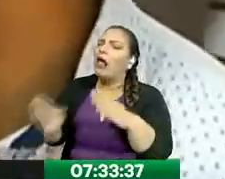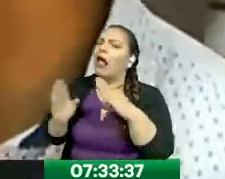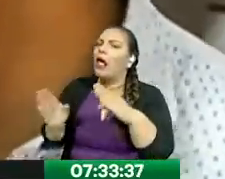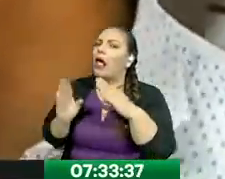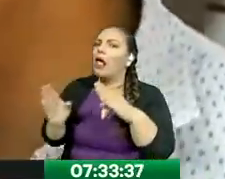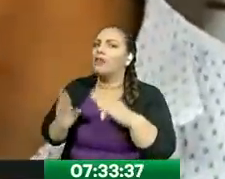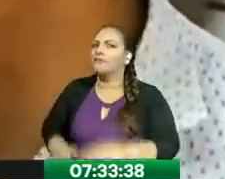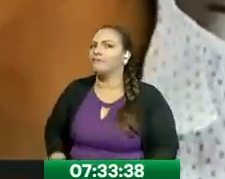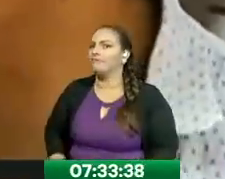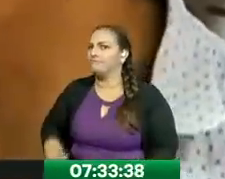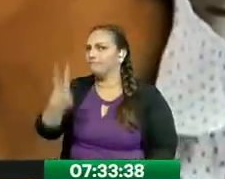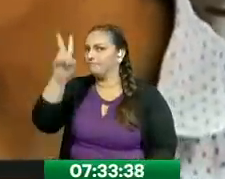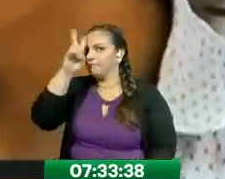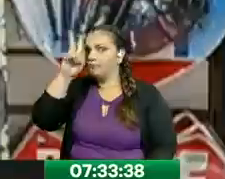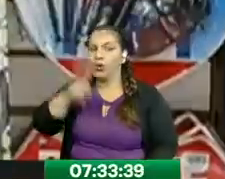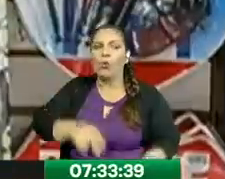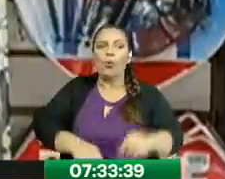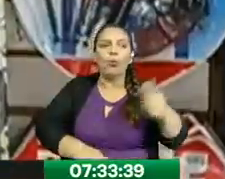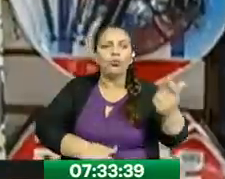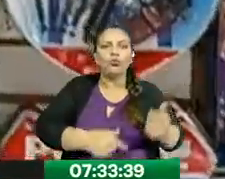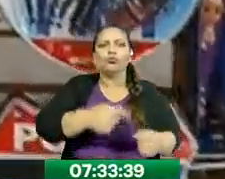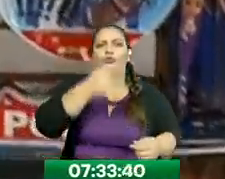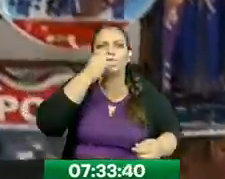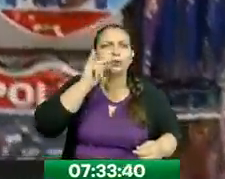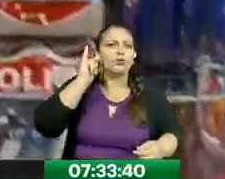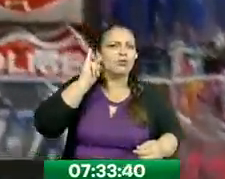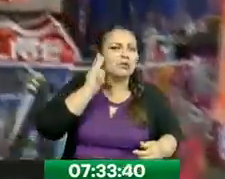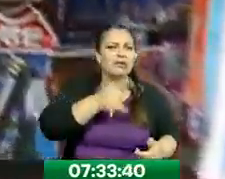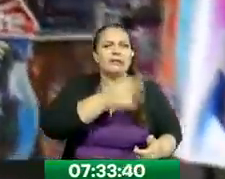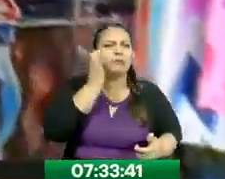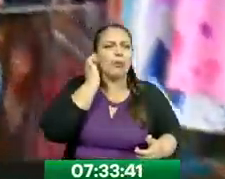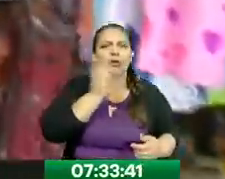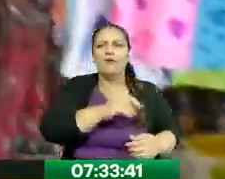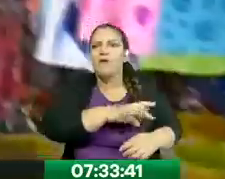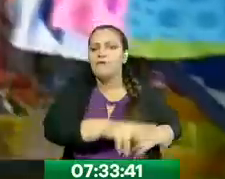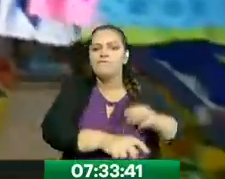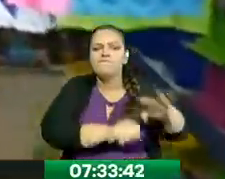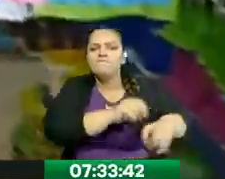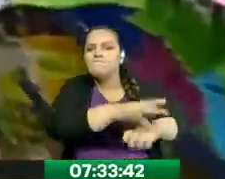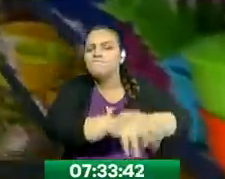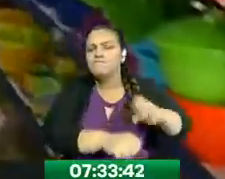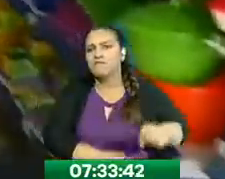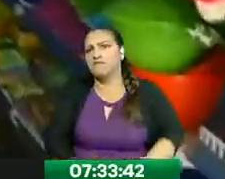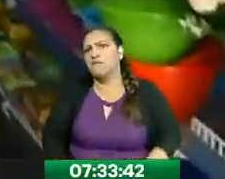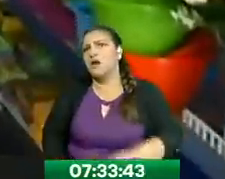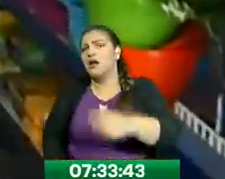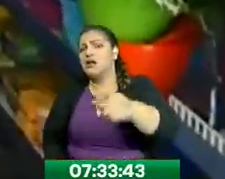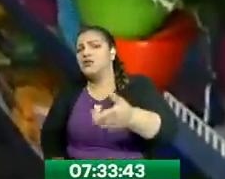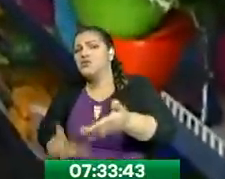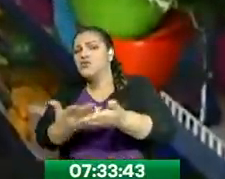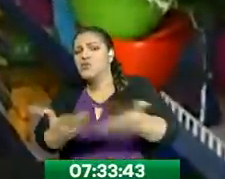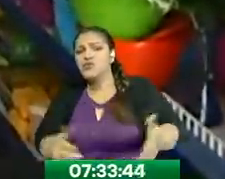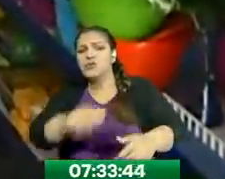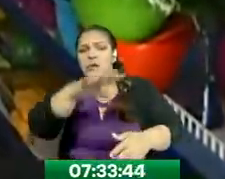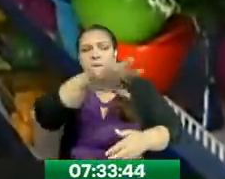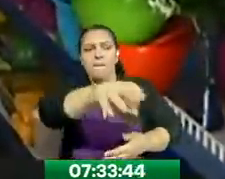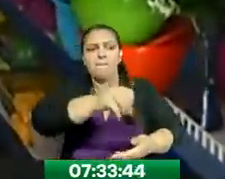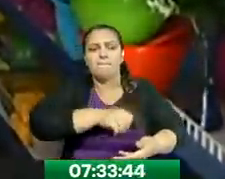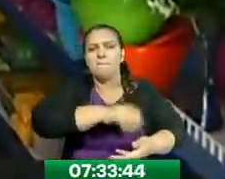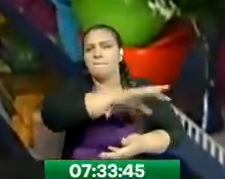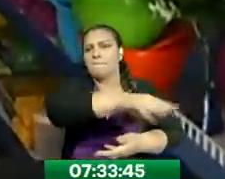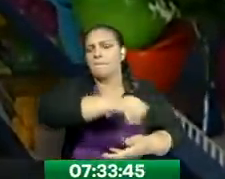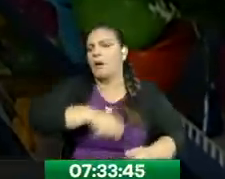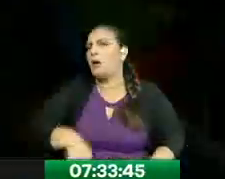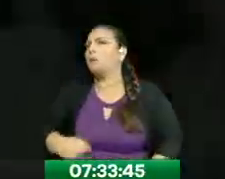cosas que valen más me sacan cuatro filas para atrás por la parte de allá y por cómo está tapado este una pude